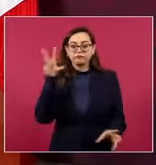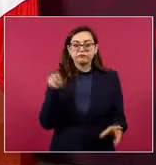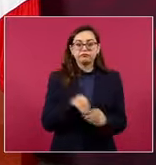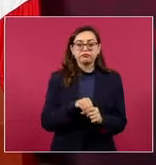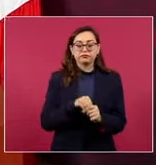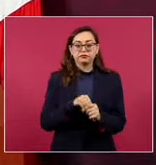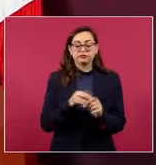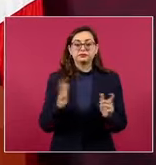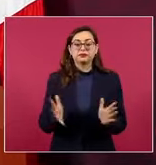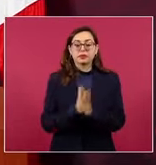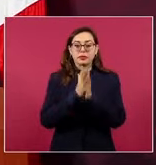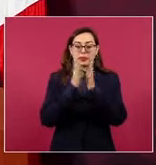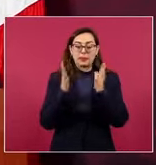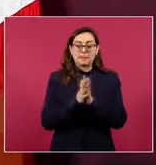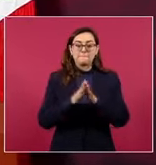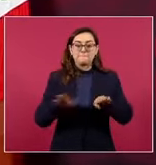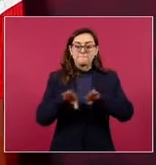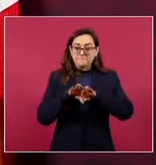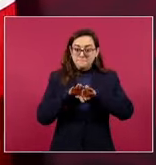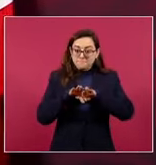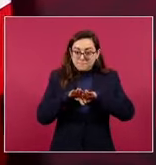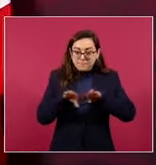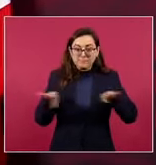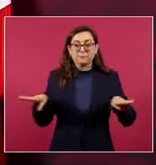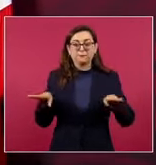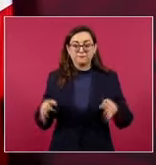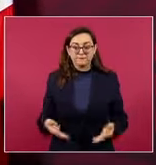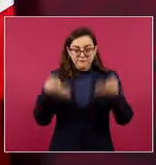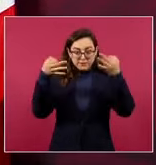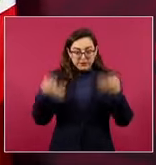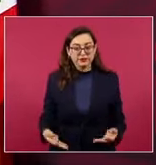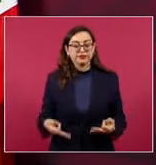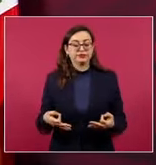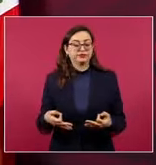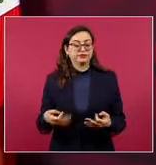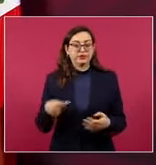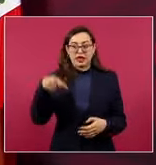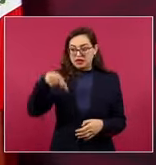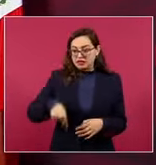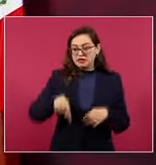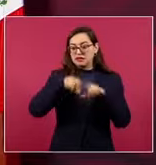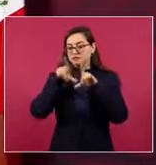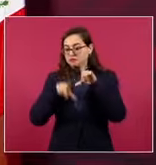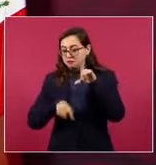esto debe saberse en México y en Estados Unidos y en el mundo,